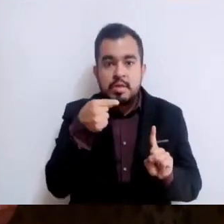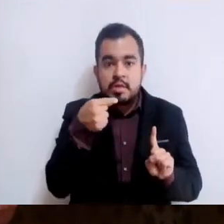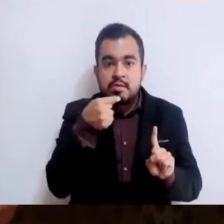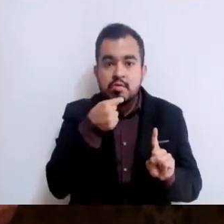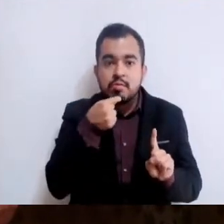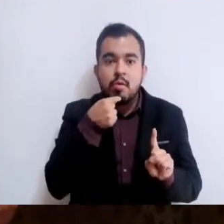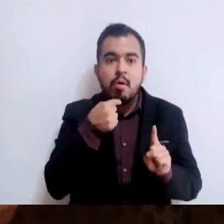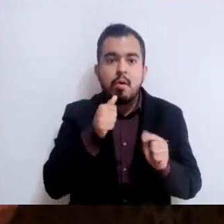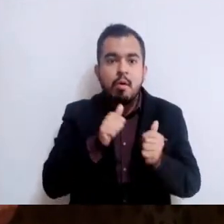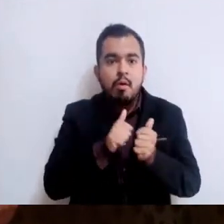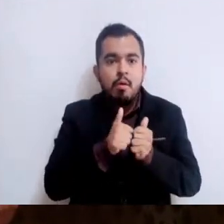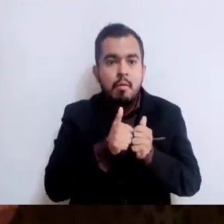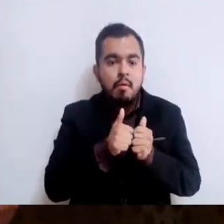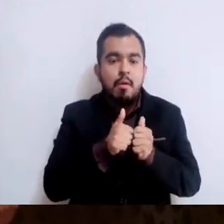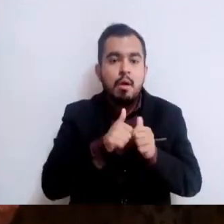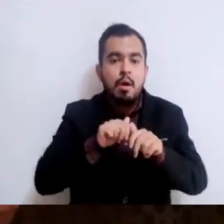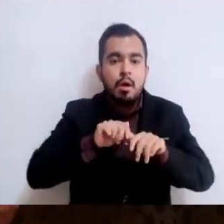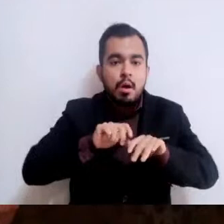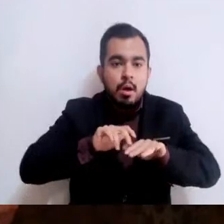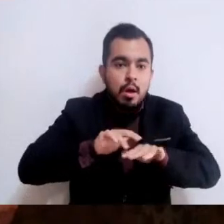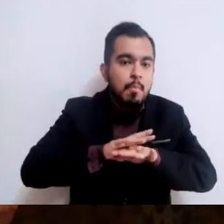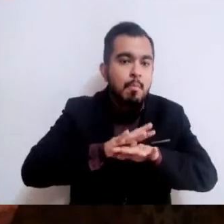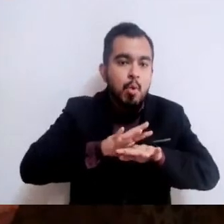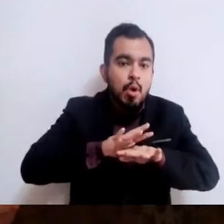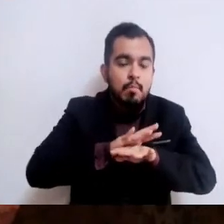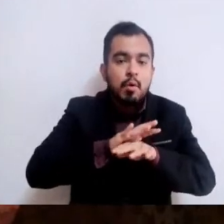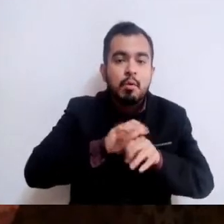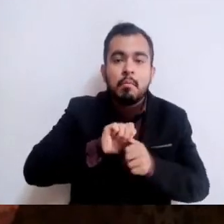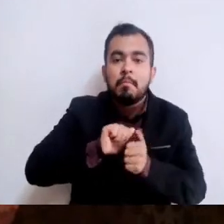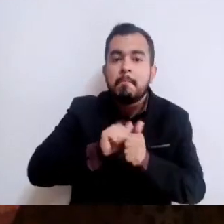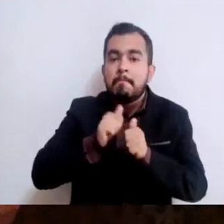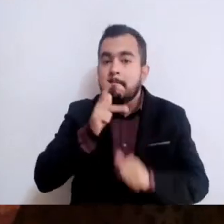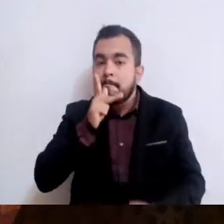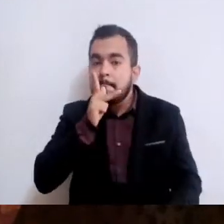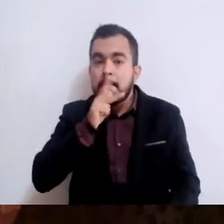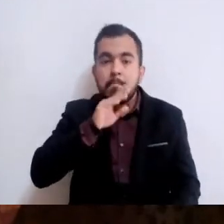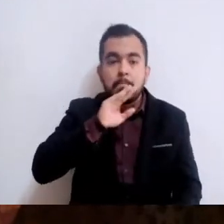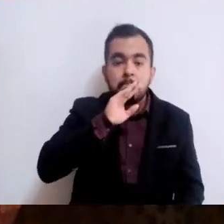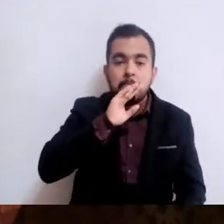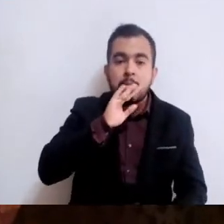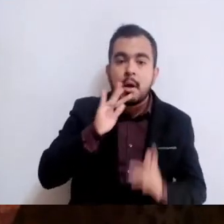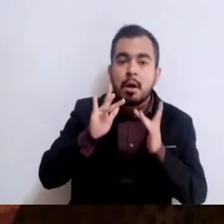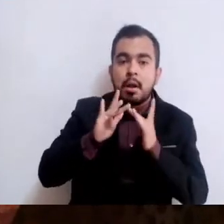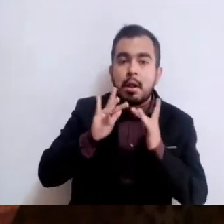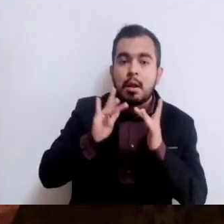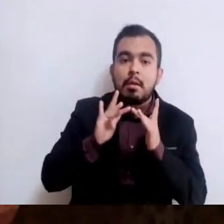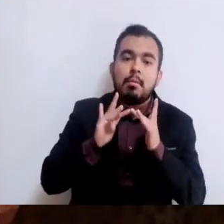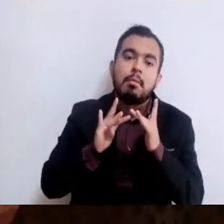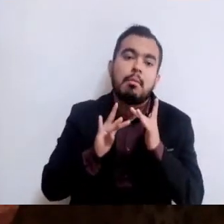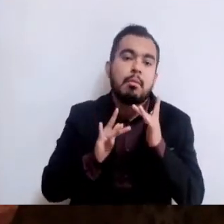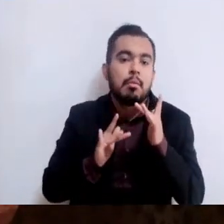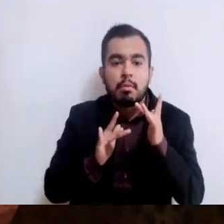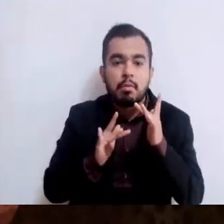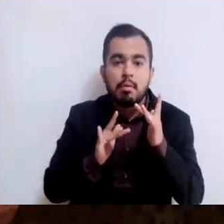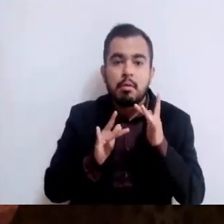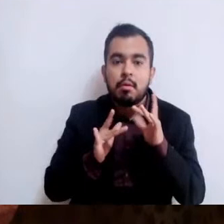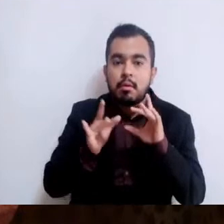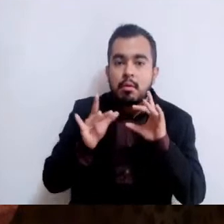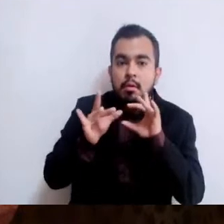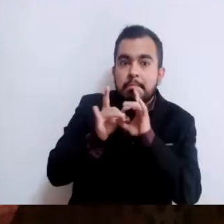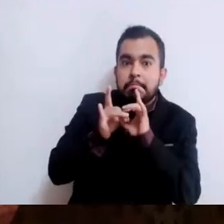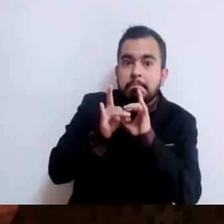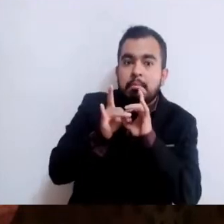igualmente esa relación se ve afectada con su padre o con su madre, generando un desarraigo con el progenitor no